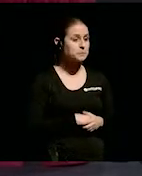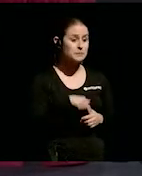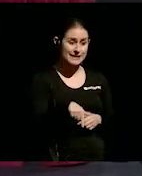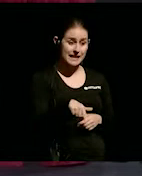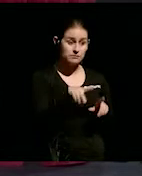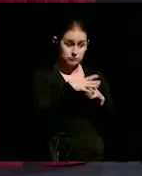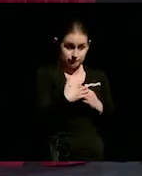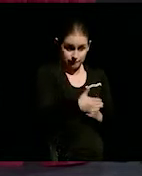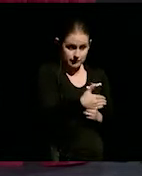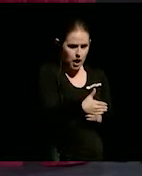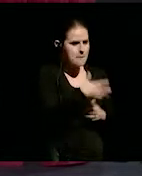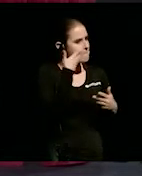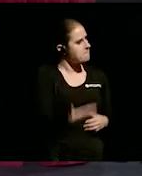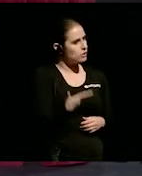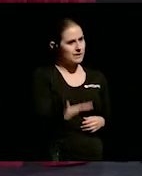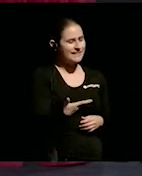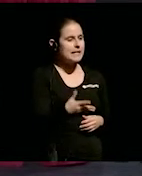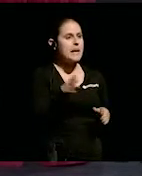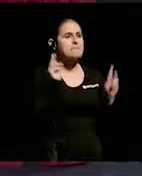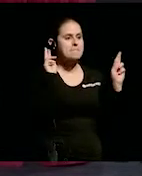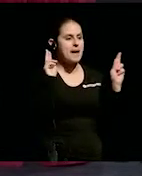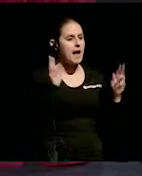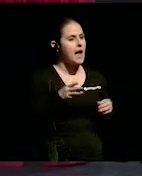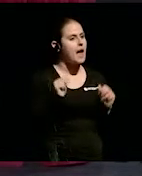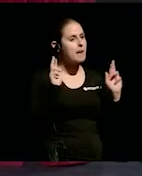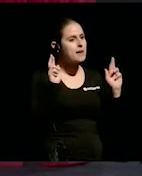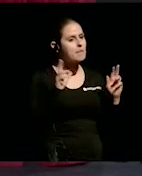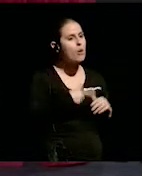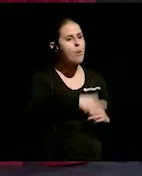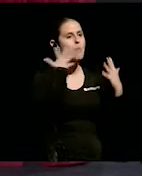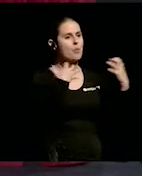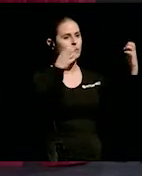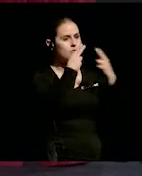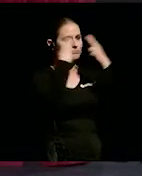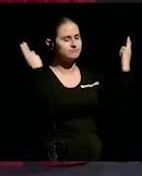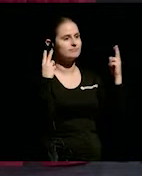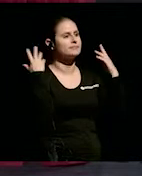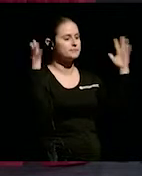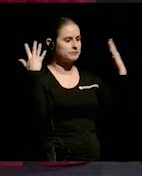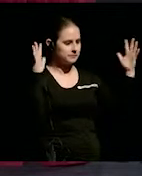importante. Y esperamos que tenga una gran resonancia en el público. Muchísimas gracias, compañeros.